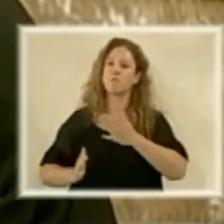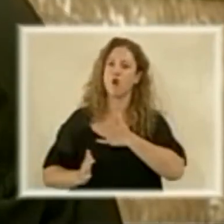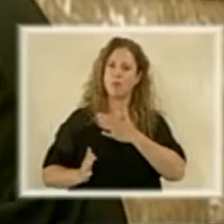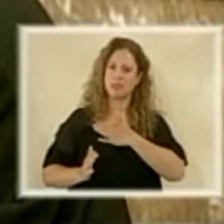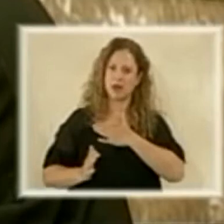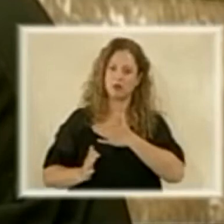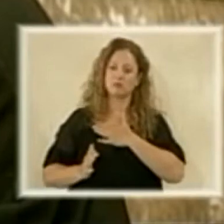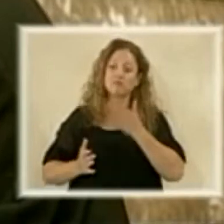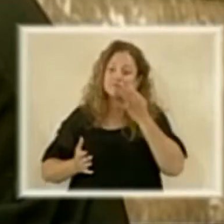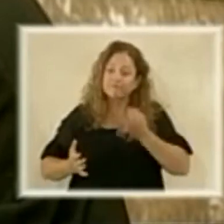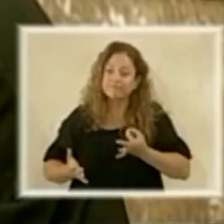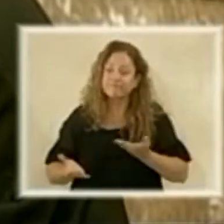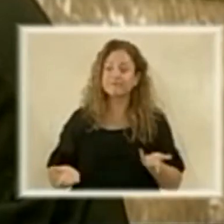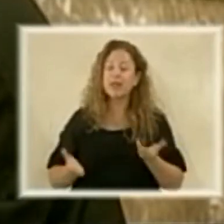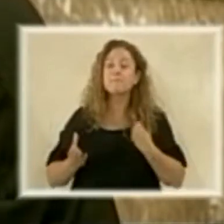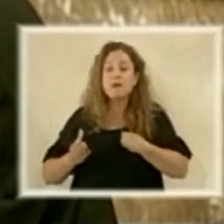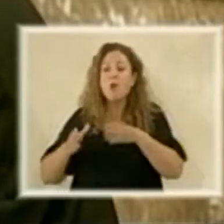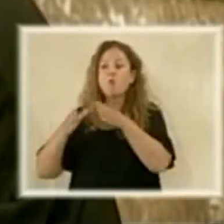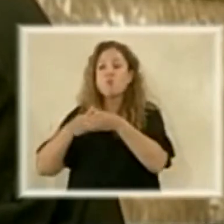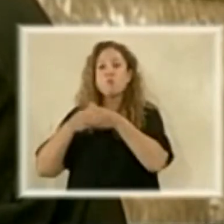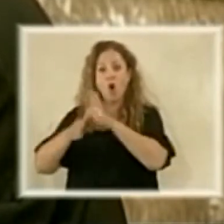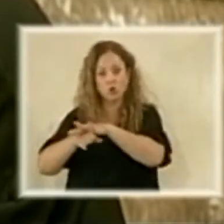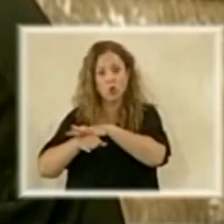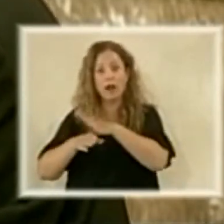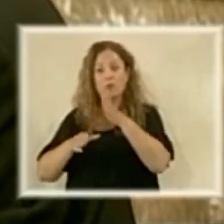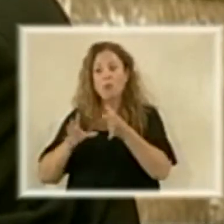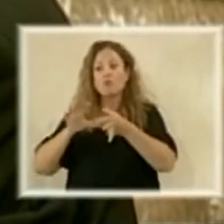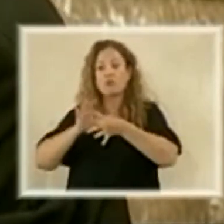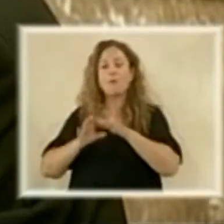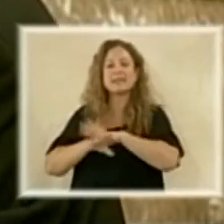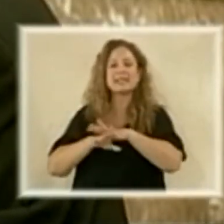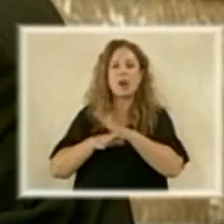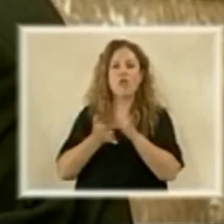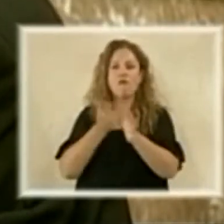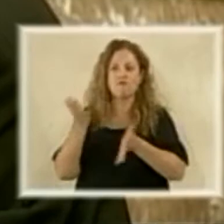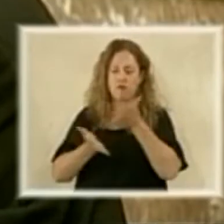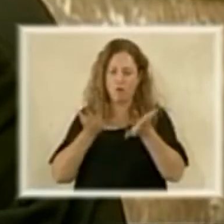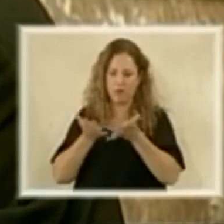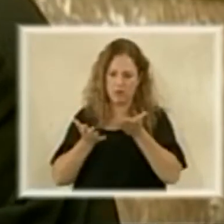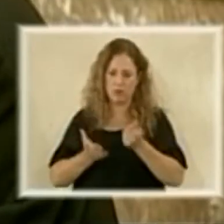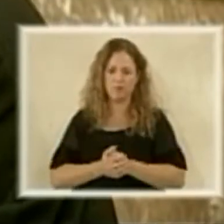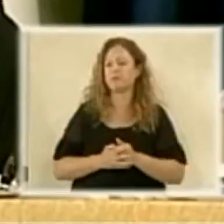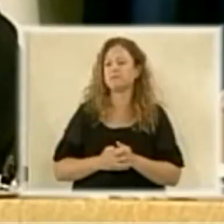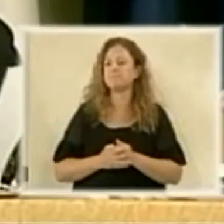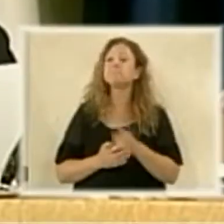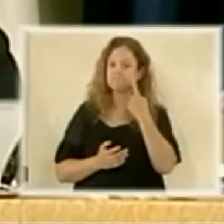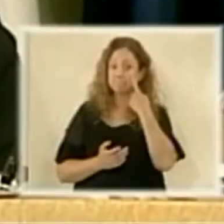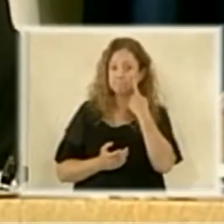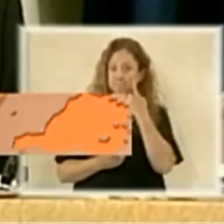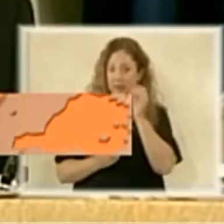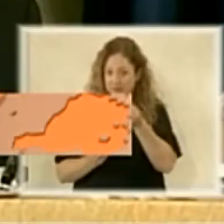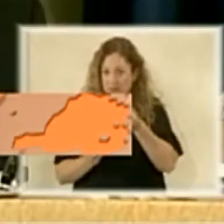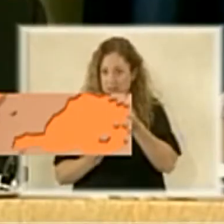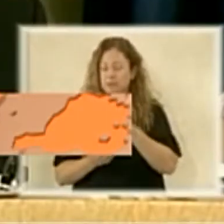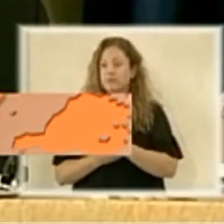caso, lógicamente, la autoridad portuaria, que está adscrita al Ministerio de Fomento y cuyo nombre es Ente Público Puertos del Estado. Que la Junta de